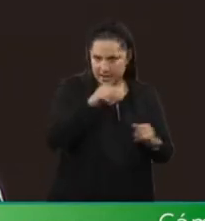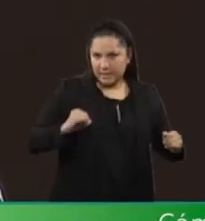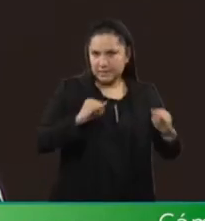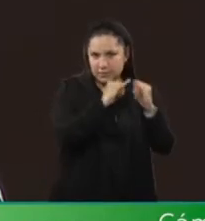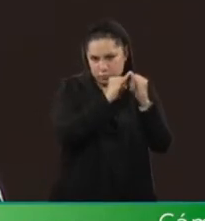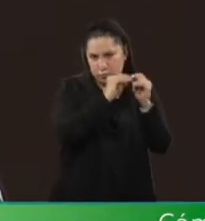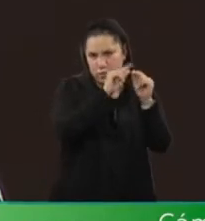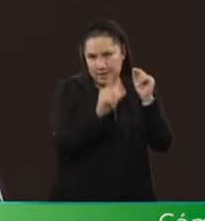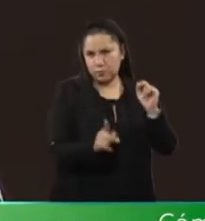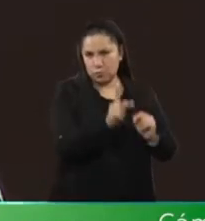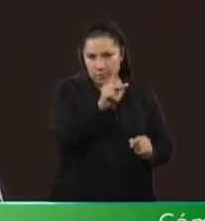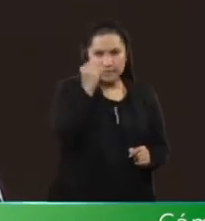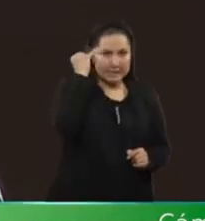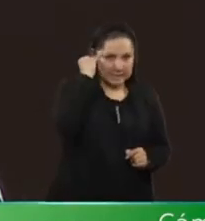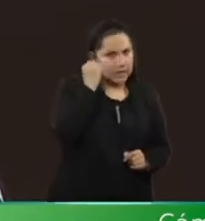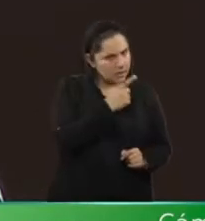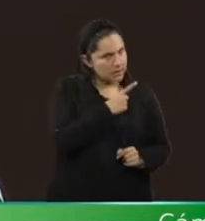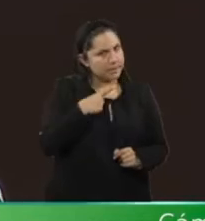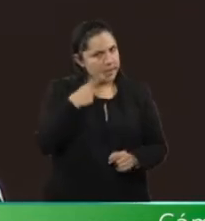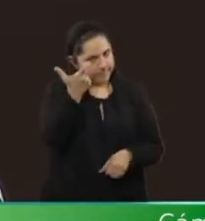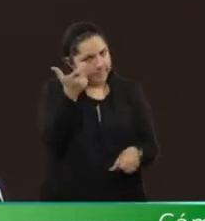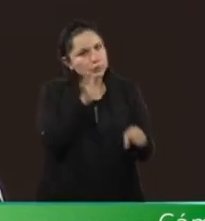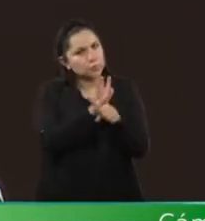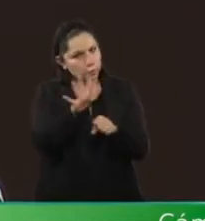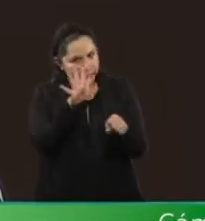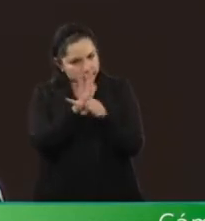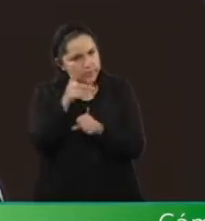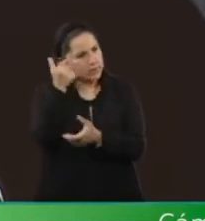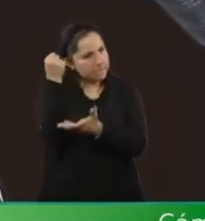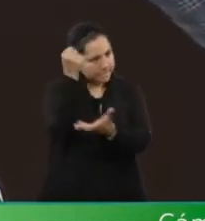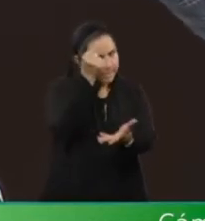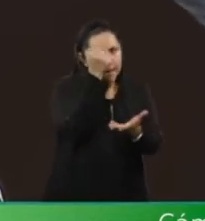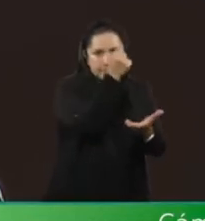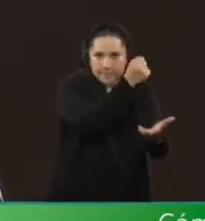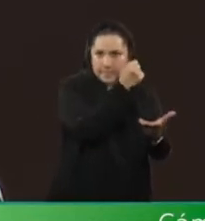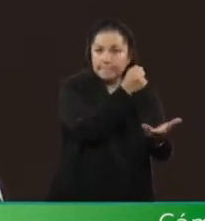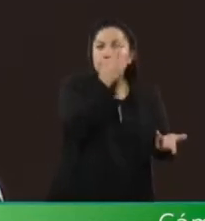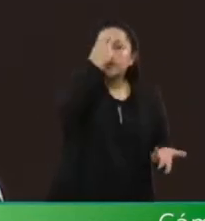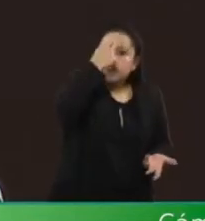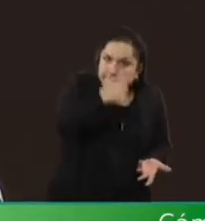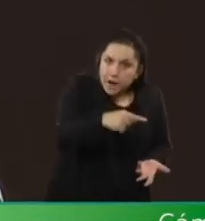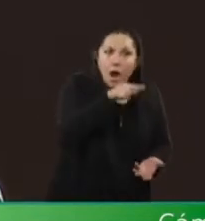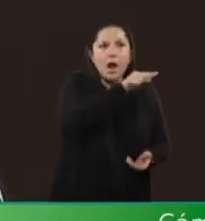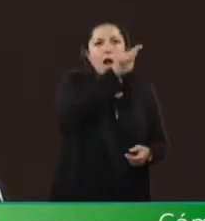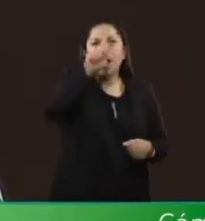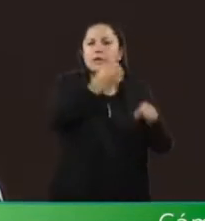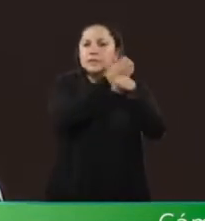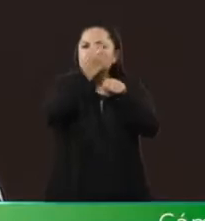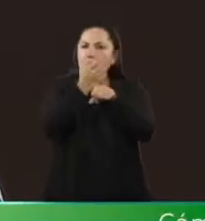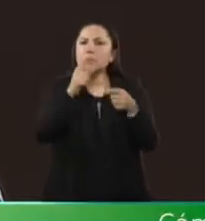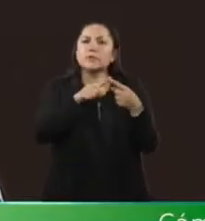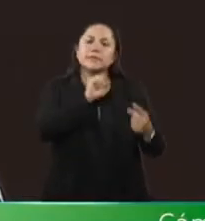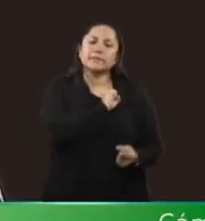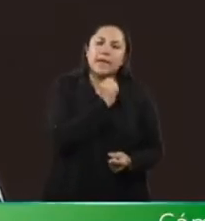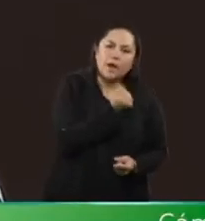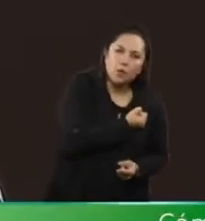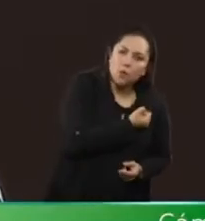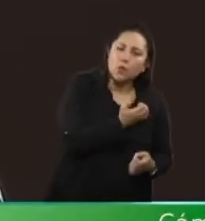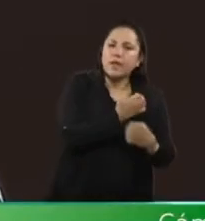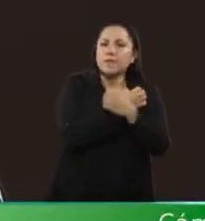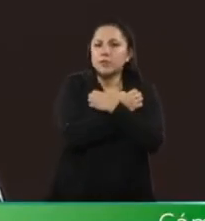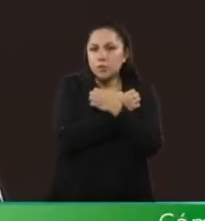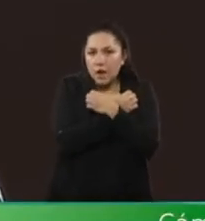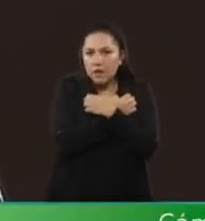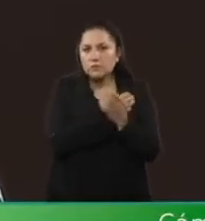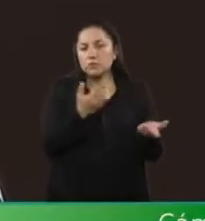ejercen a nivel nacional, para poder entonces beneficiar en programas de salud, educación digna, sobre todo acceso al agua y